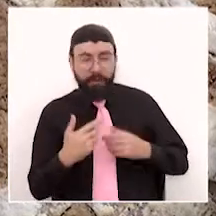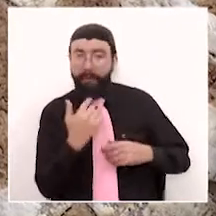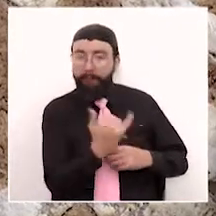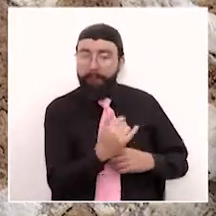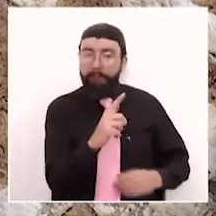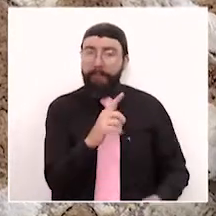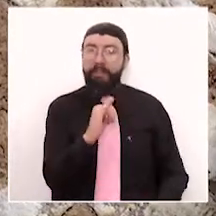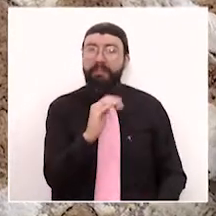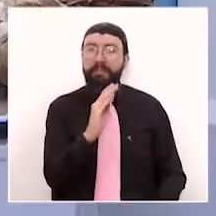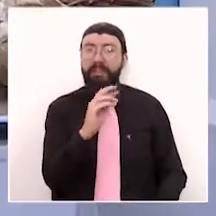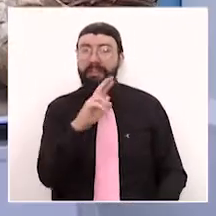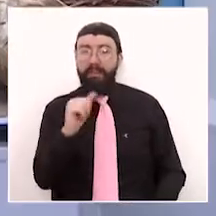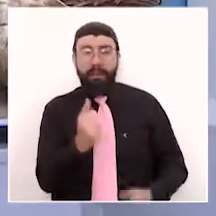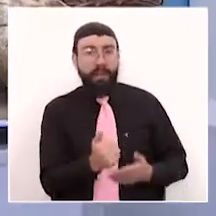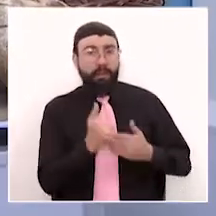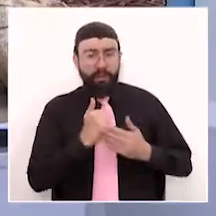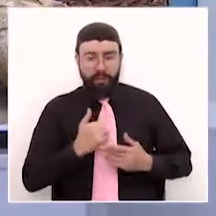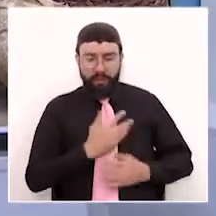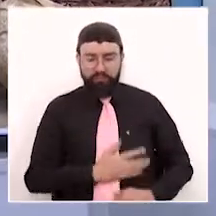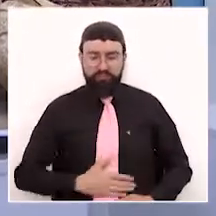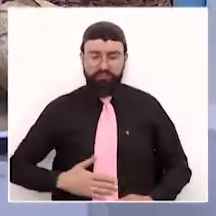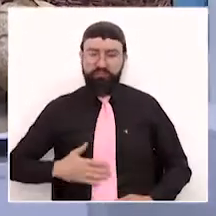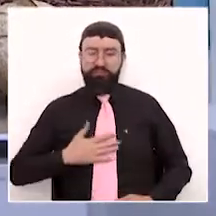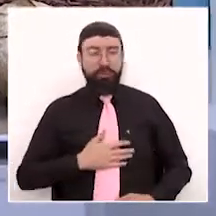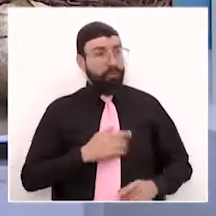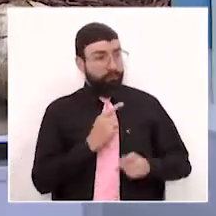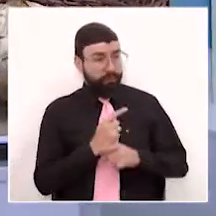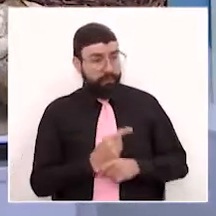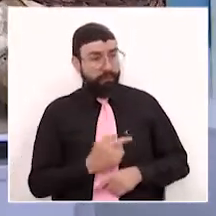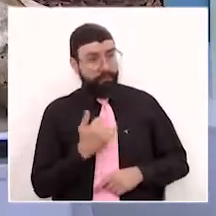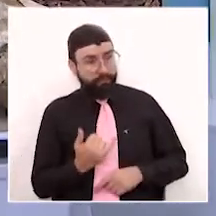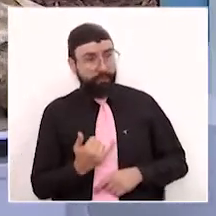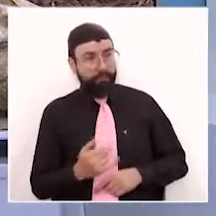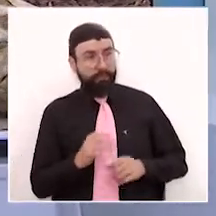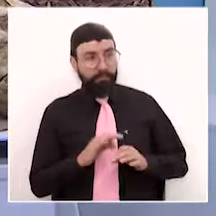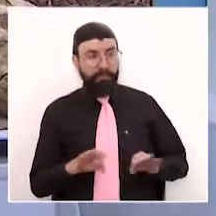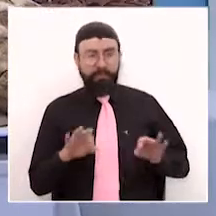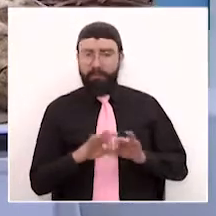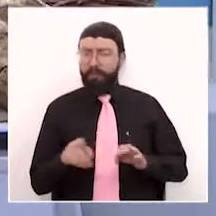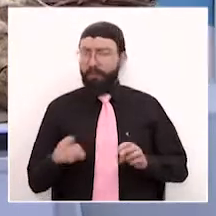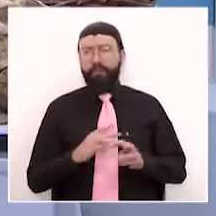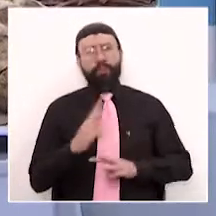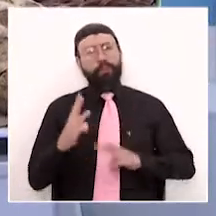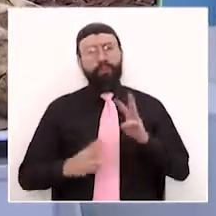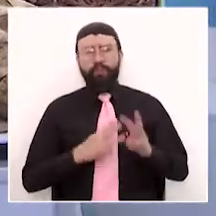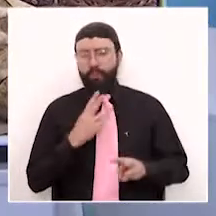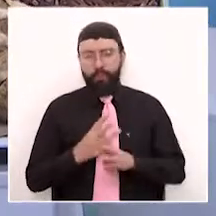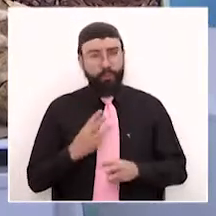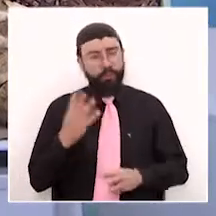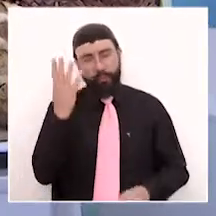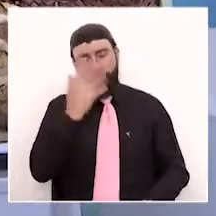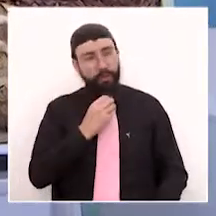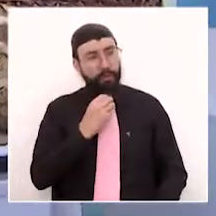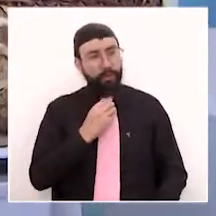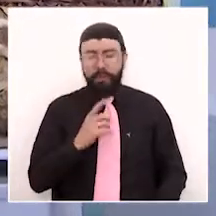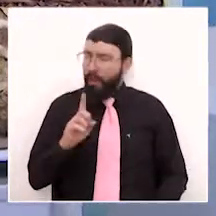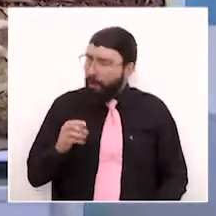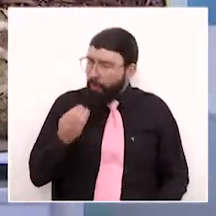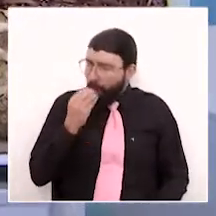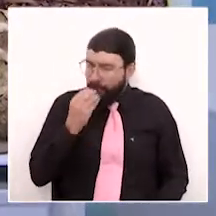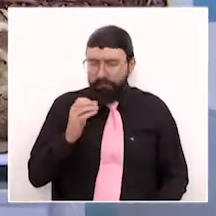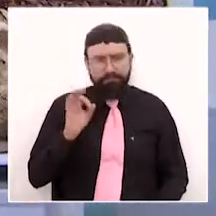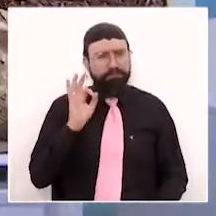ayuda mucho a la digestión. Entonces, pues sí, es todo un mundo. Sí. Y está espectacular,